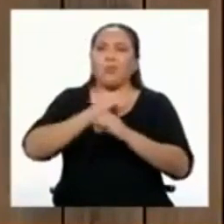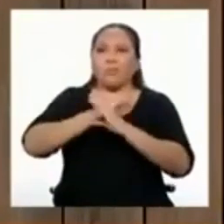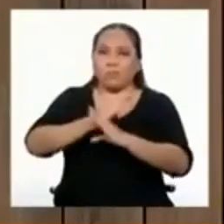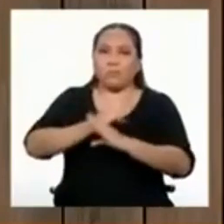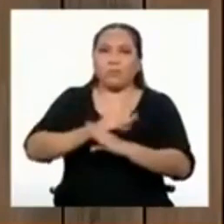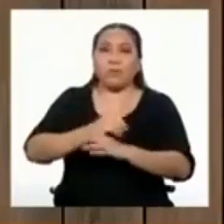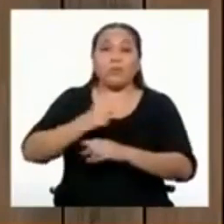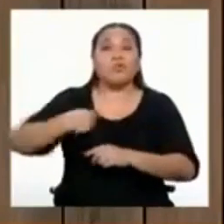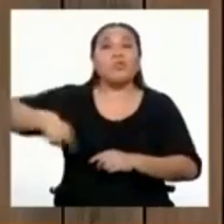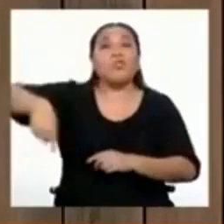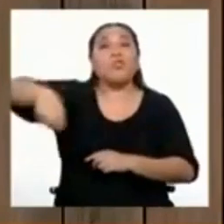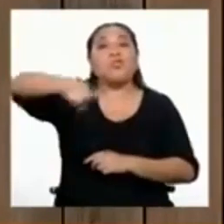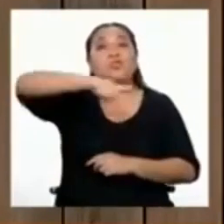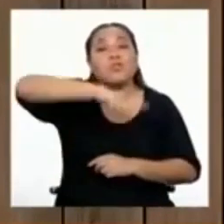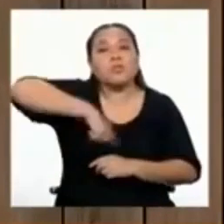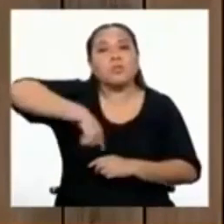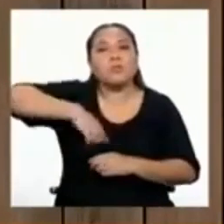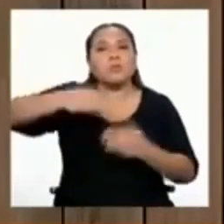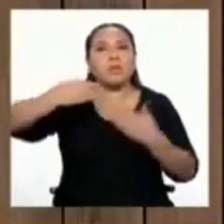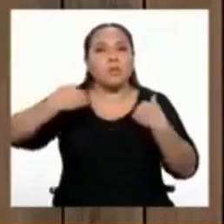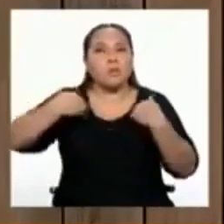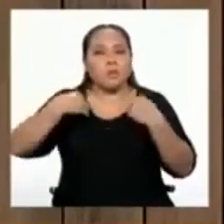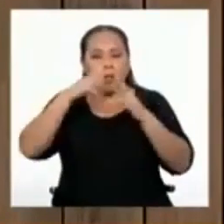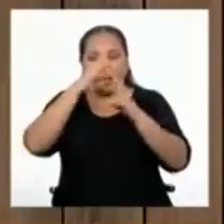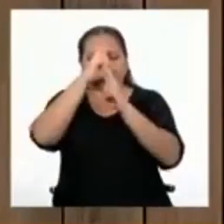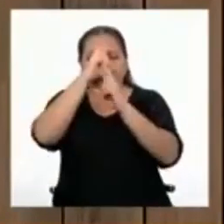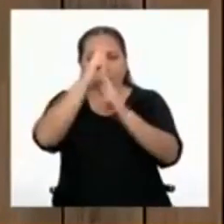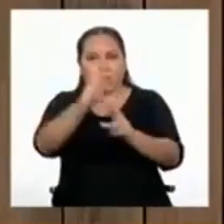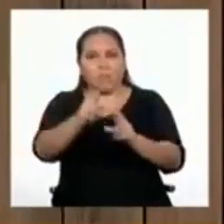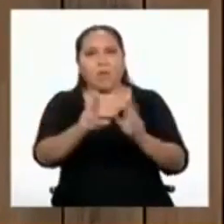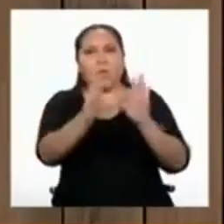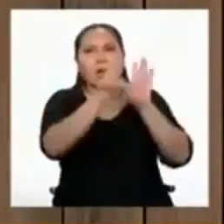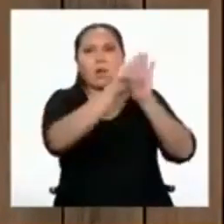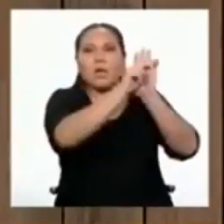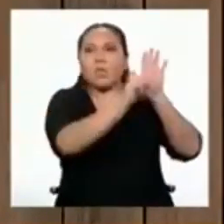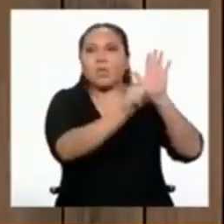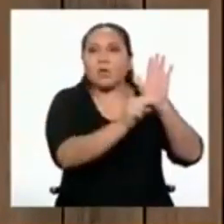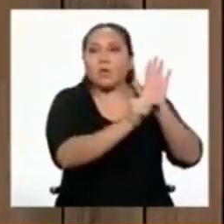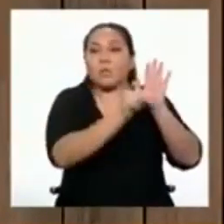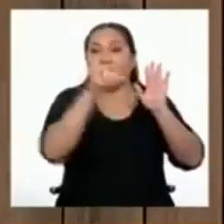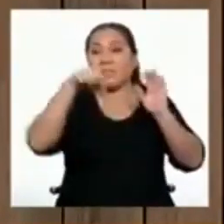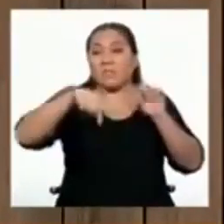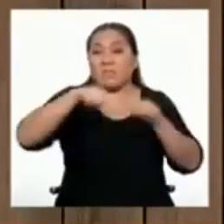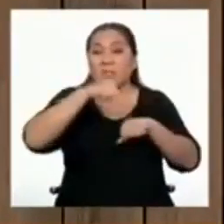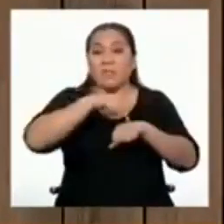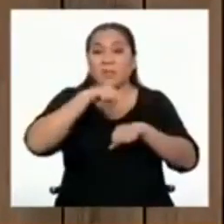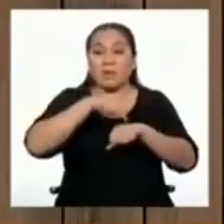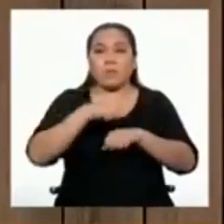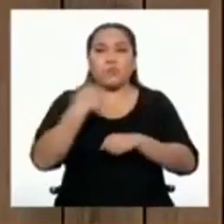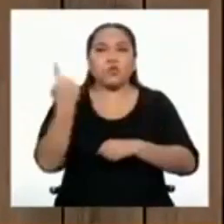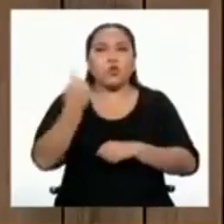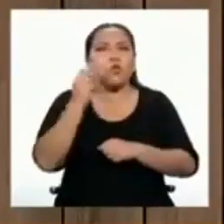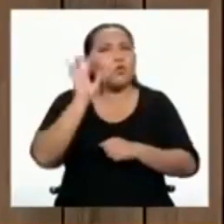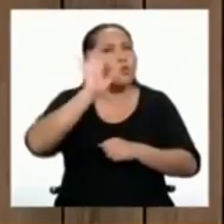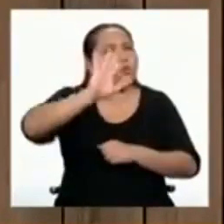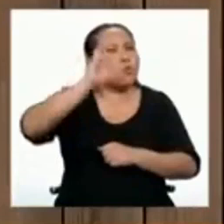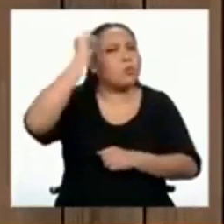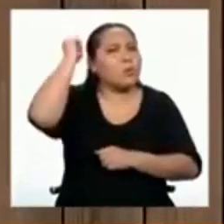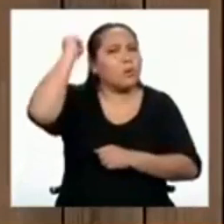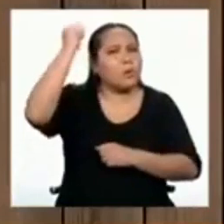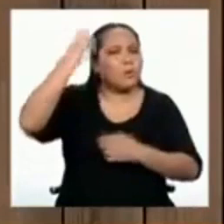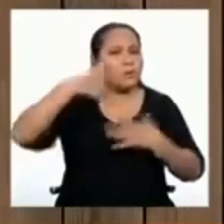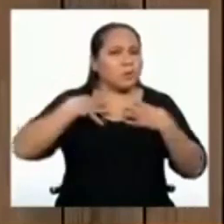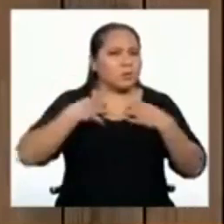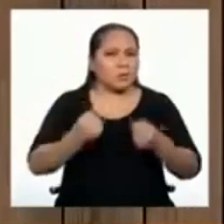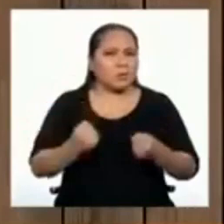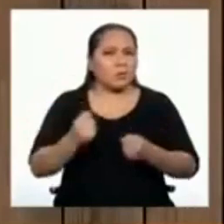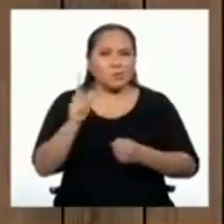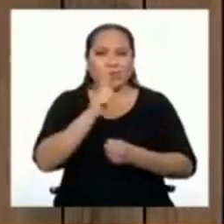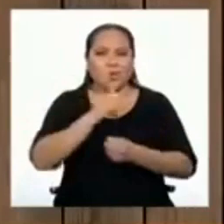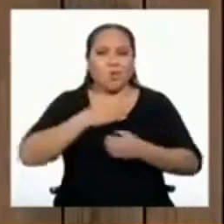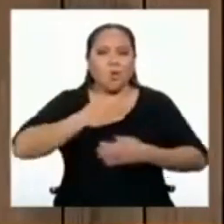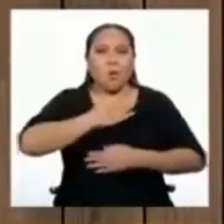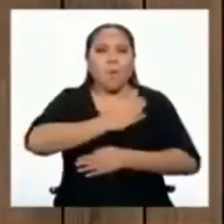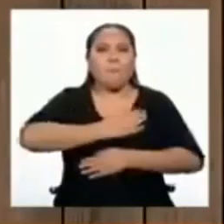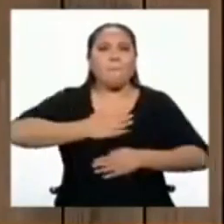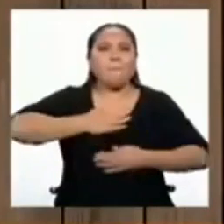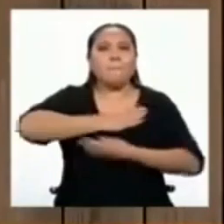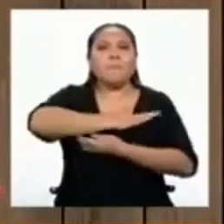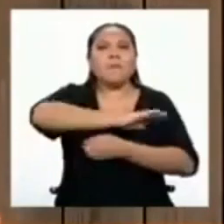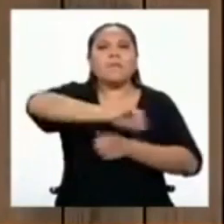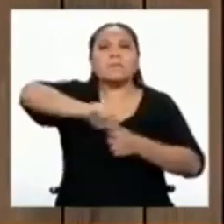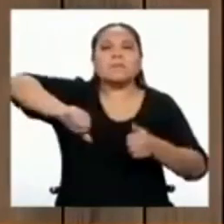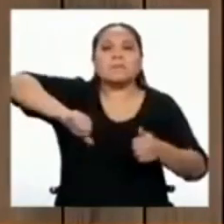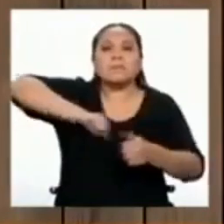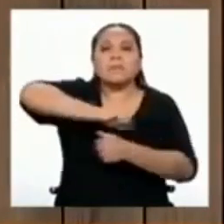normas decretadas en este periodo, pues no solo se trata de nuestro derecho a la salud, sino también al bienestar de